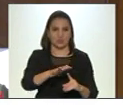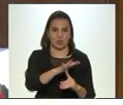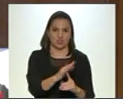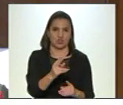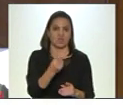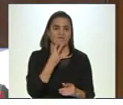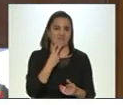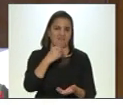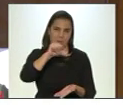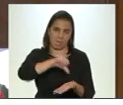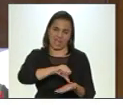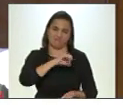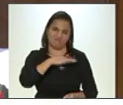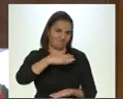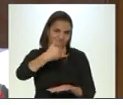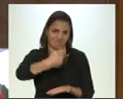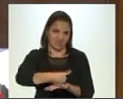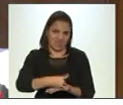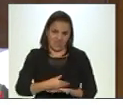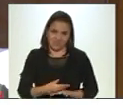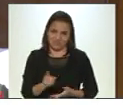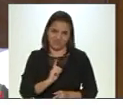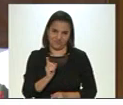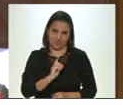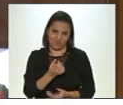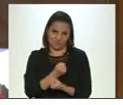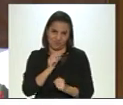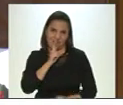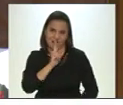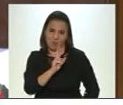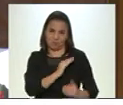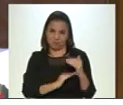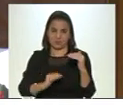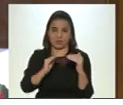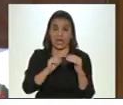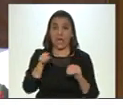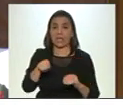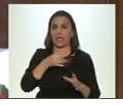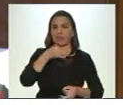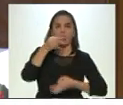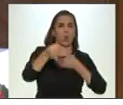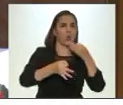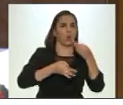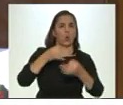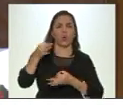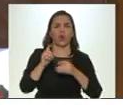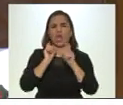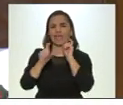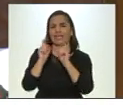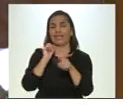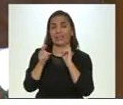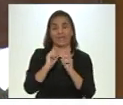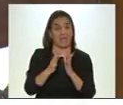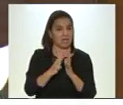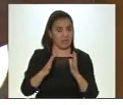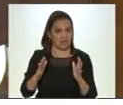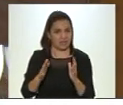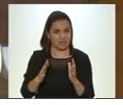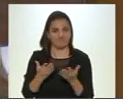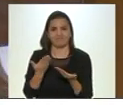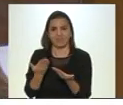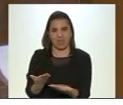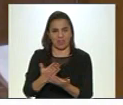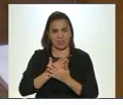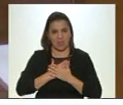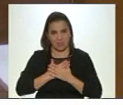demandando. No estamos a la altura de eso. Aquí escuchamos discursos de grandes y profundas críticas. Estimados,